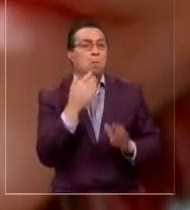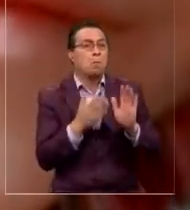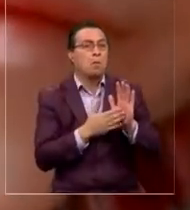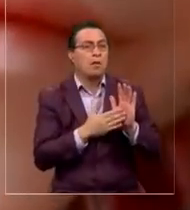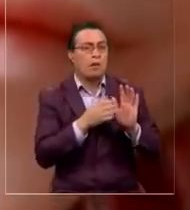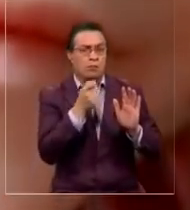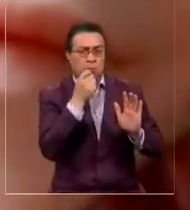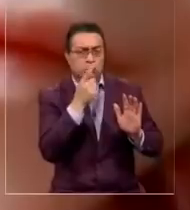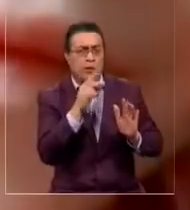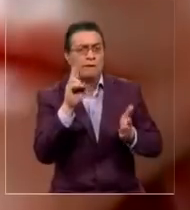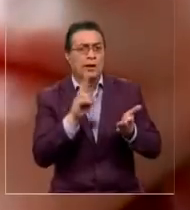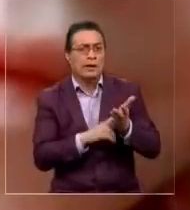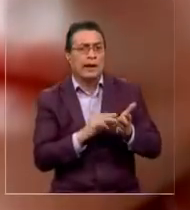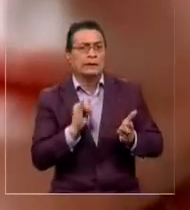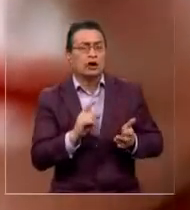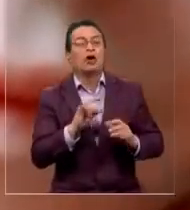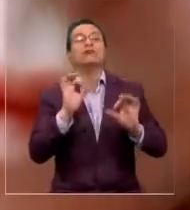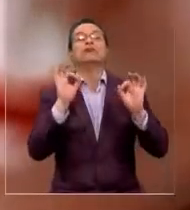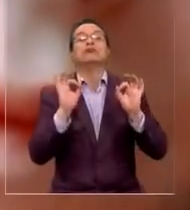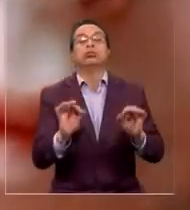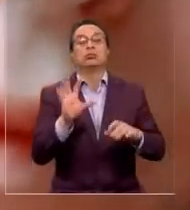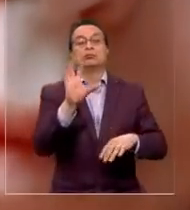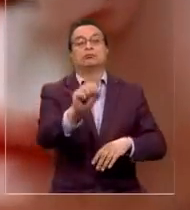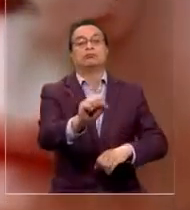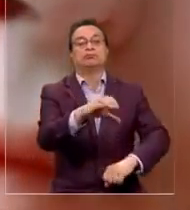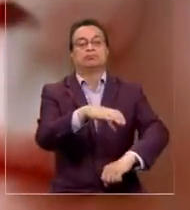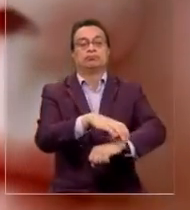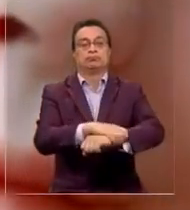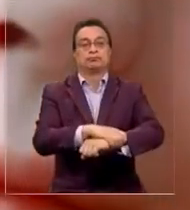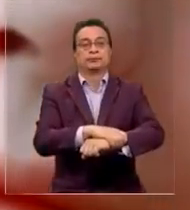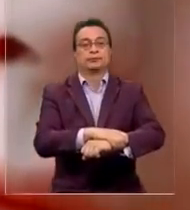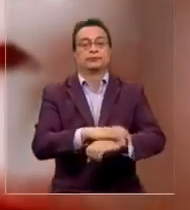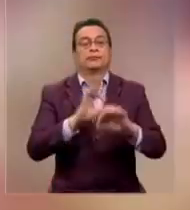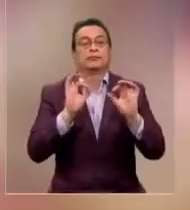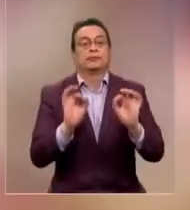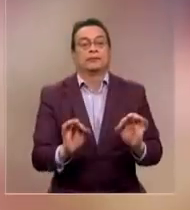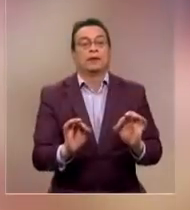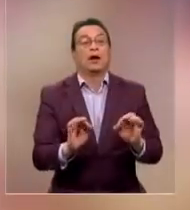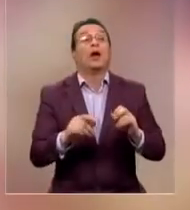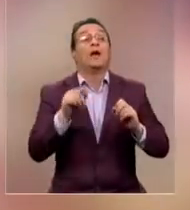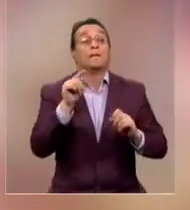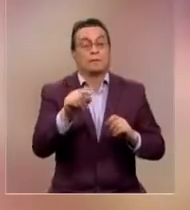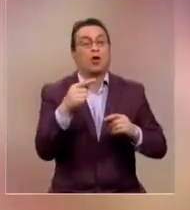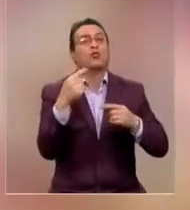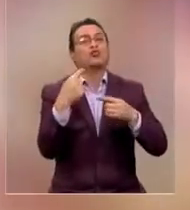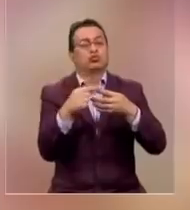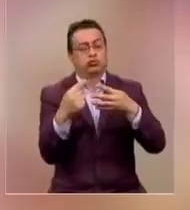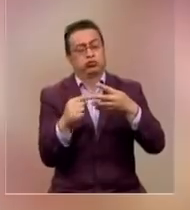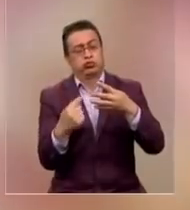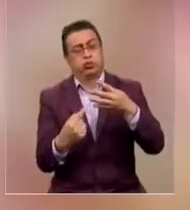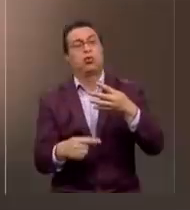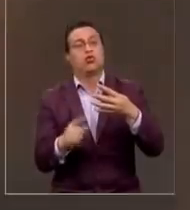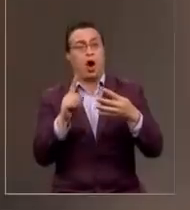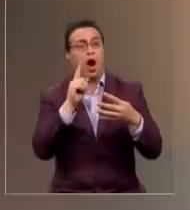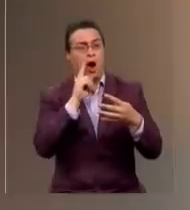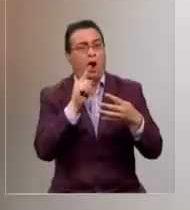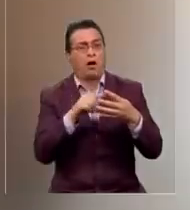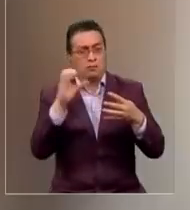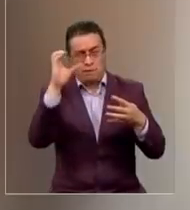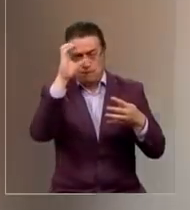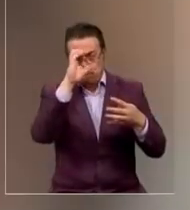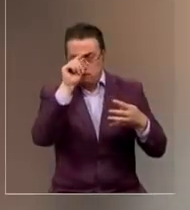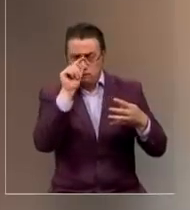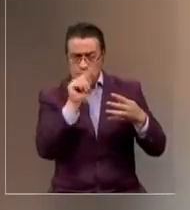tipo de denuncias, y finalmente se dio con su paradero. Y cabe recordar también que hubo una serie de antecedentes que buscaban